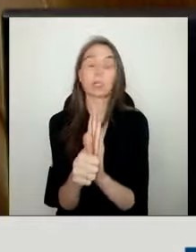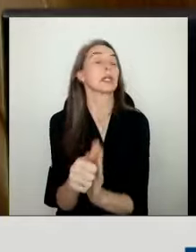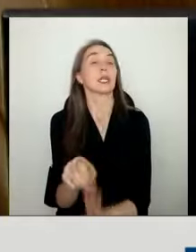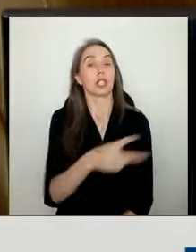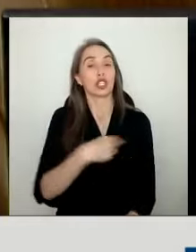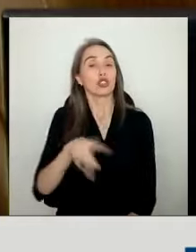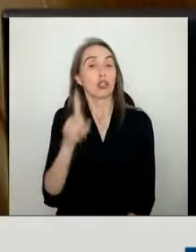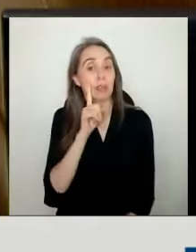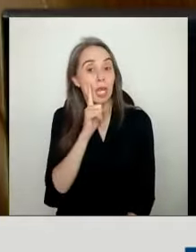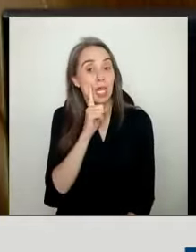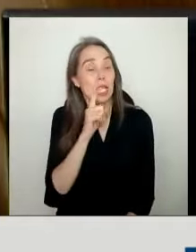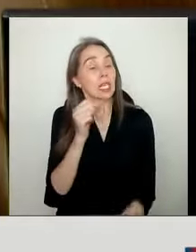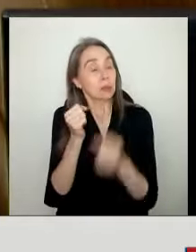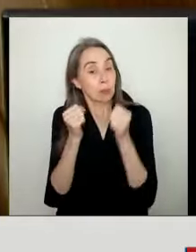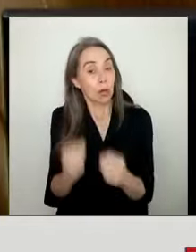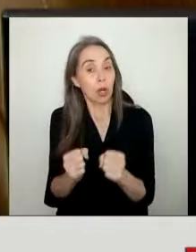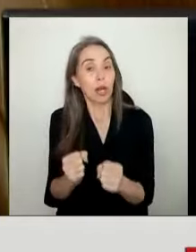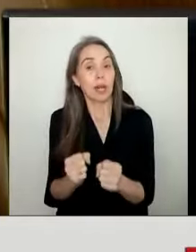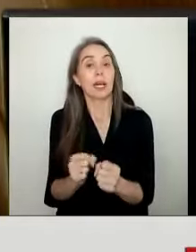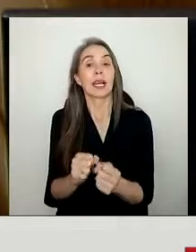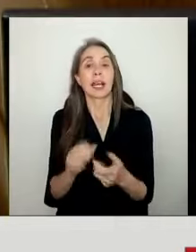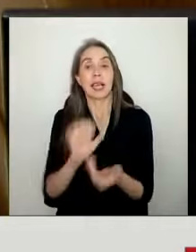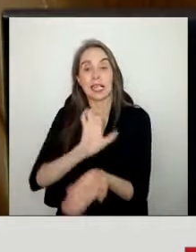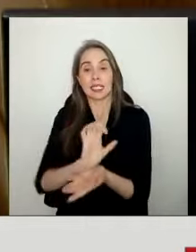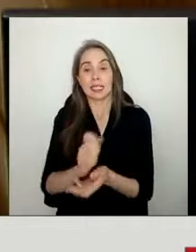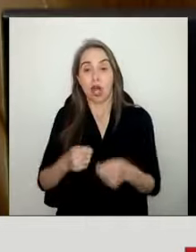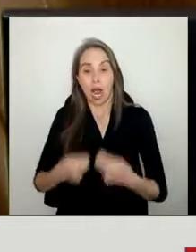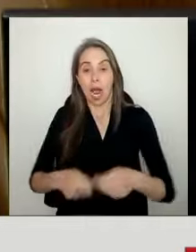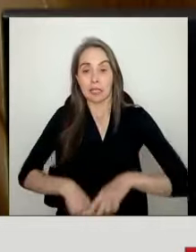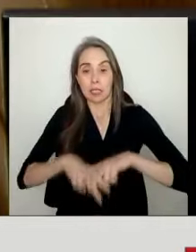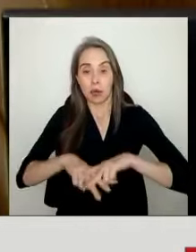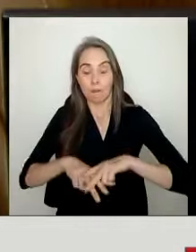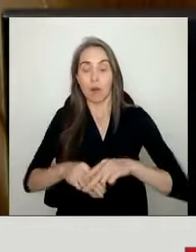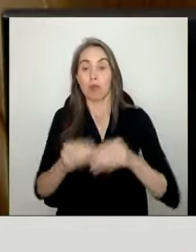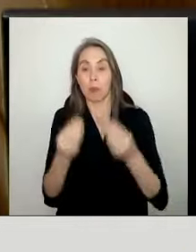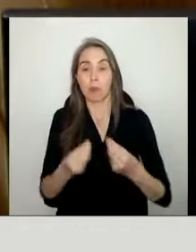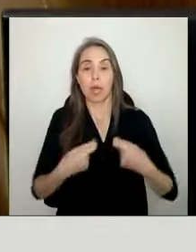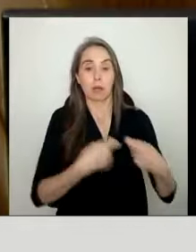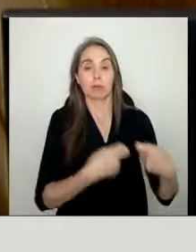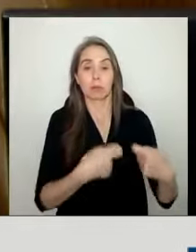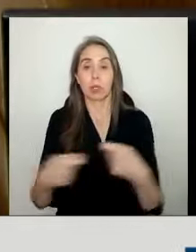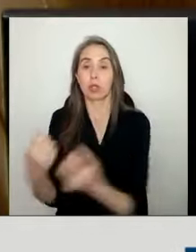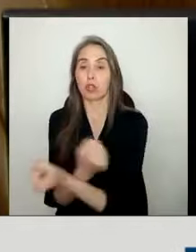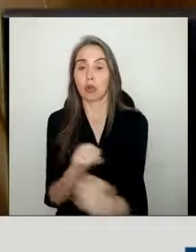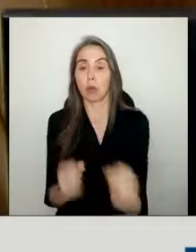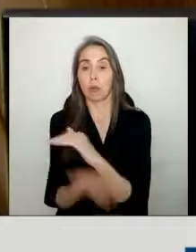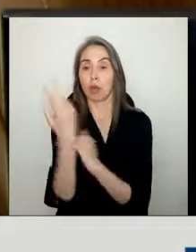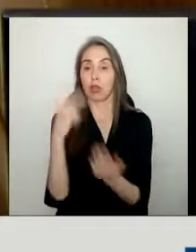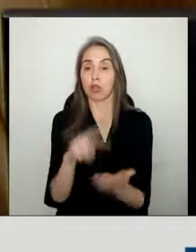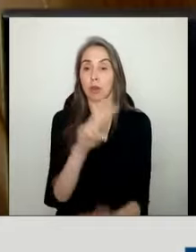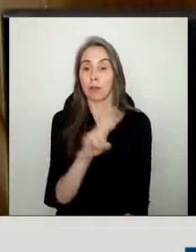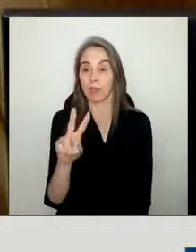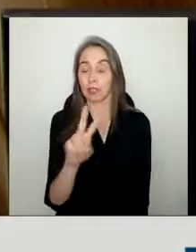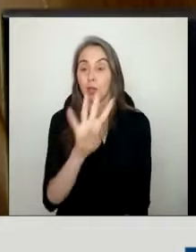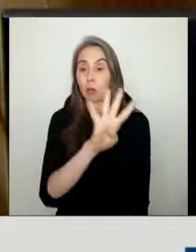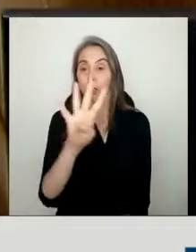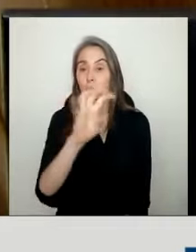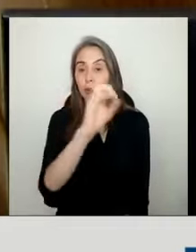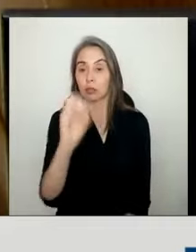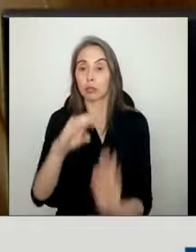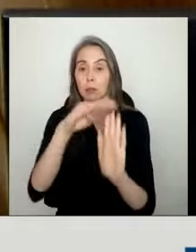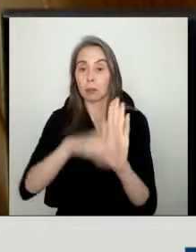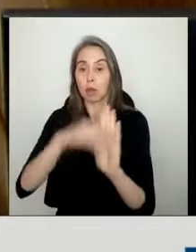que el estado gaste sus recursos de manera correcta No puede ser que el año 2022 el 44 de los programas sociales hayan